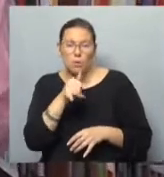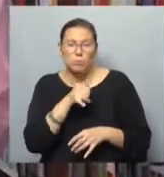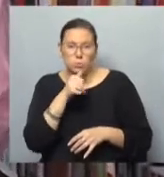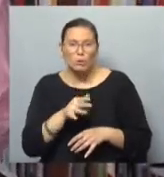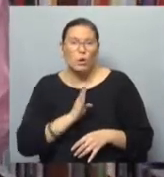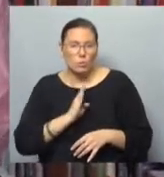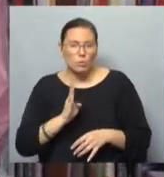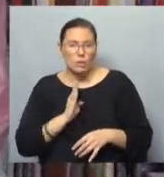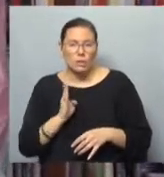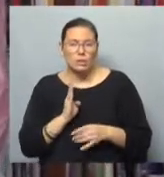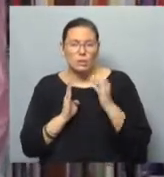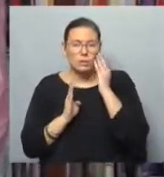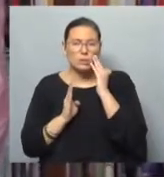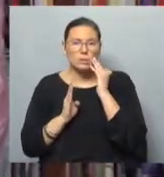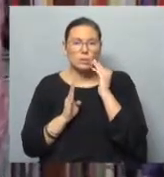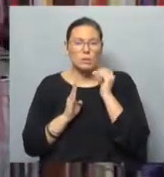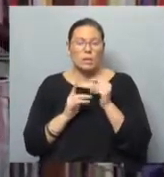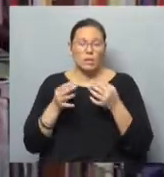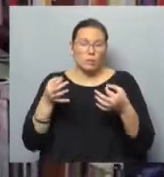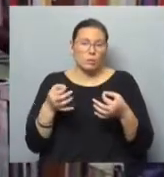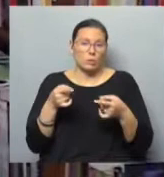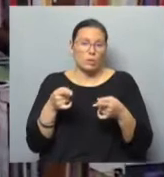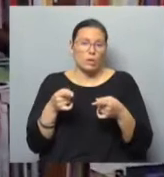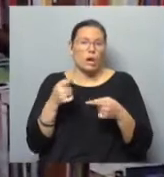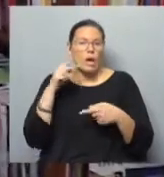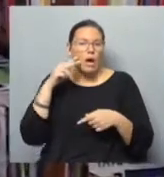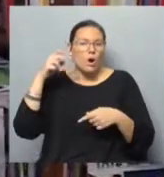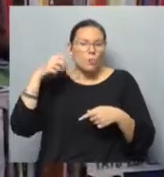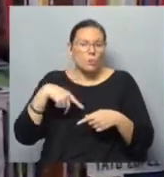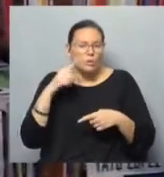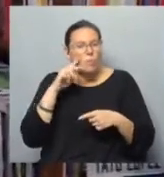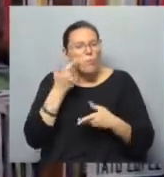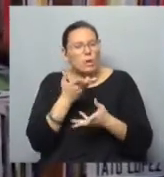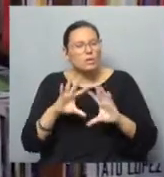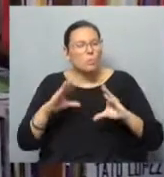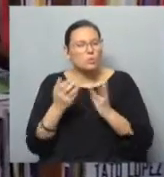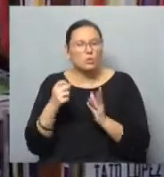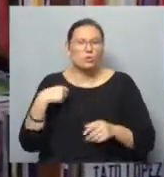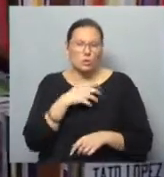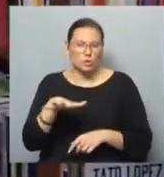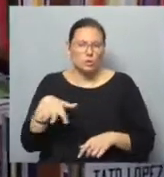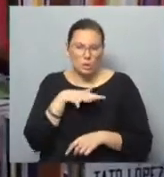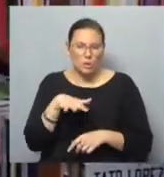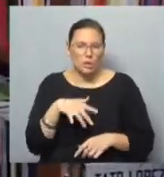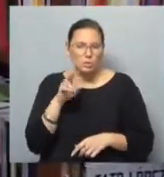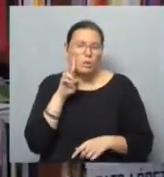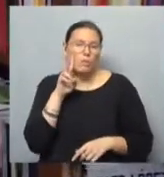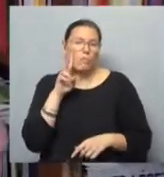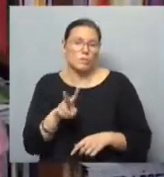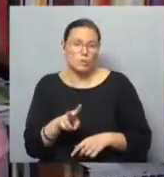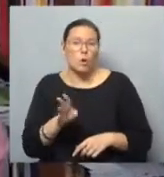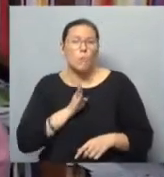de mujeres, y justamente la visión que dan del mundo y de la sociedad es una visión